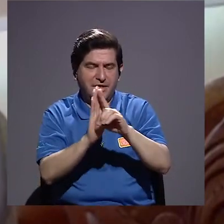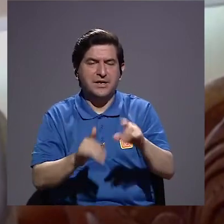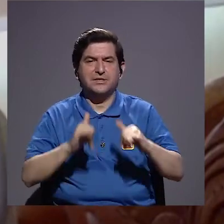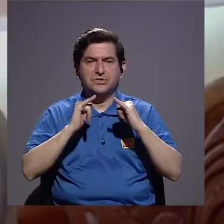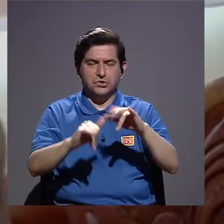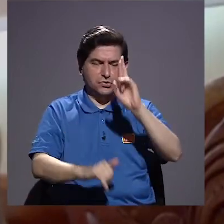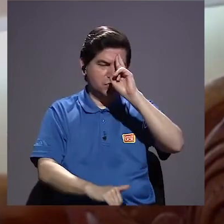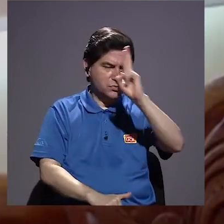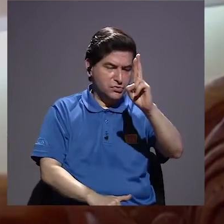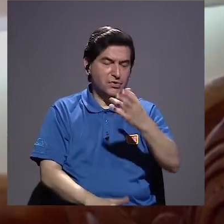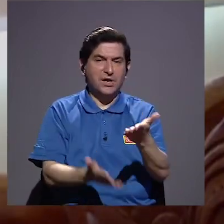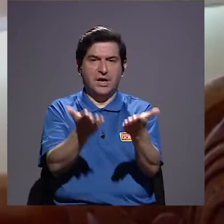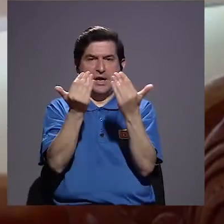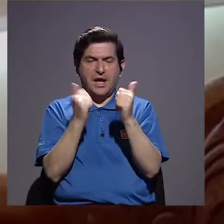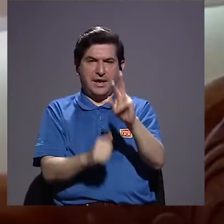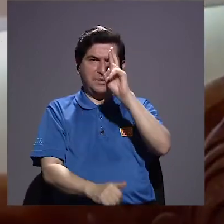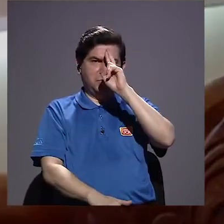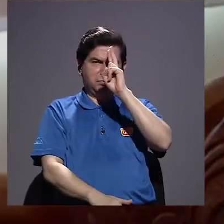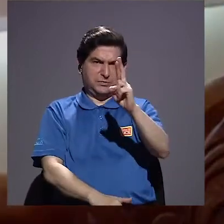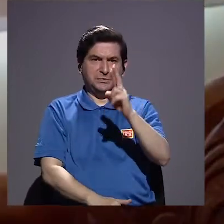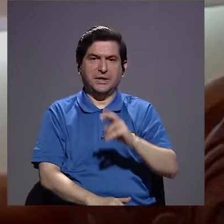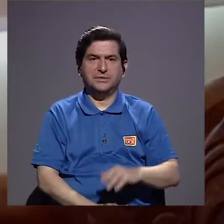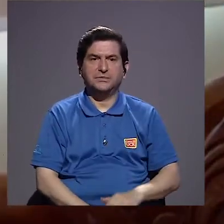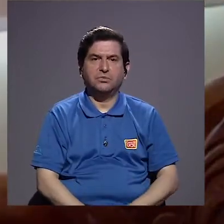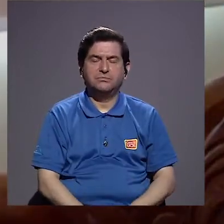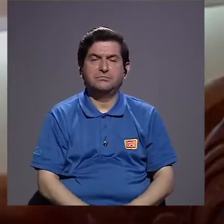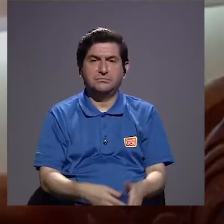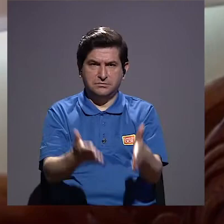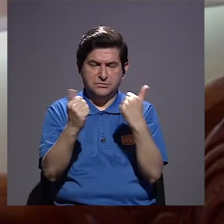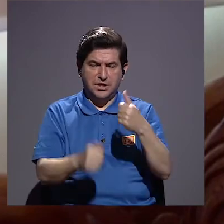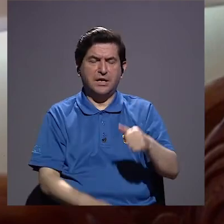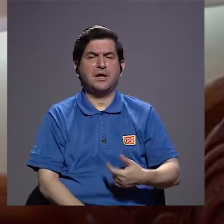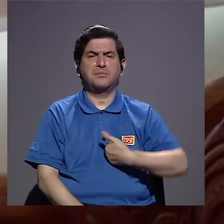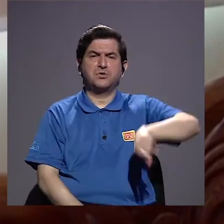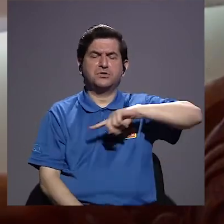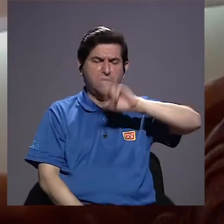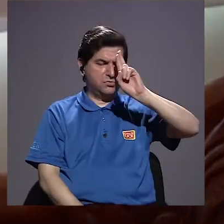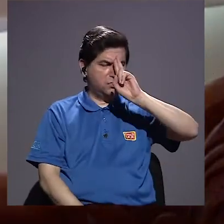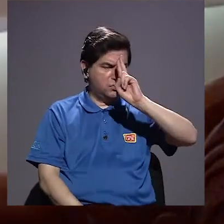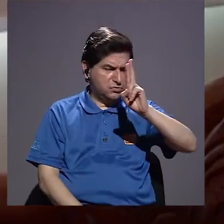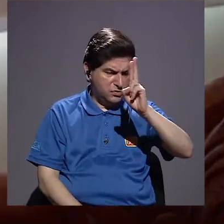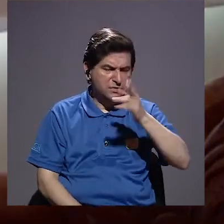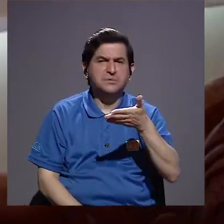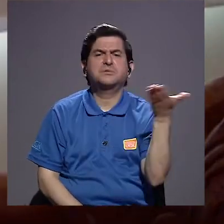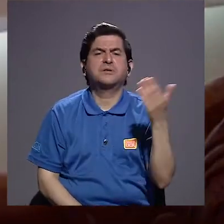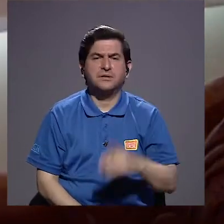respeto, porque queremos que se nos respete, porque queremos que se nos reconozcan